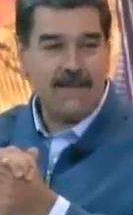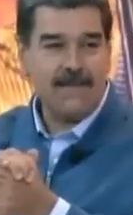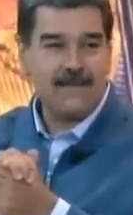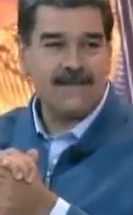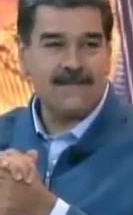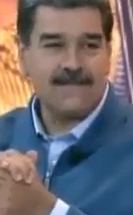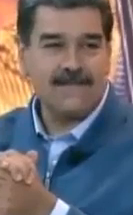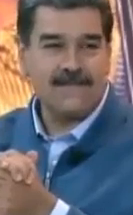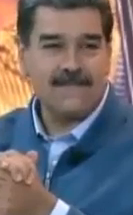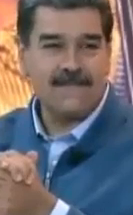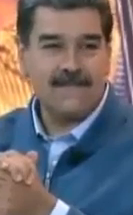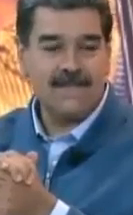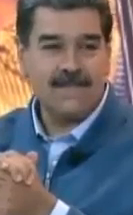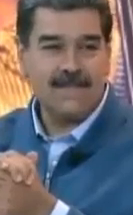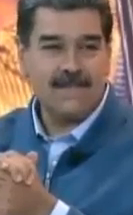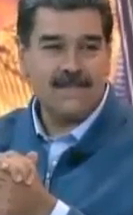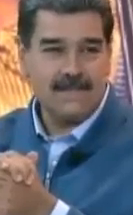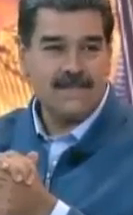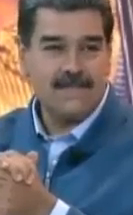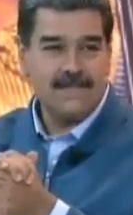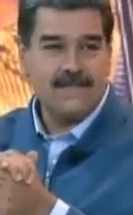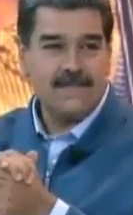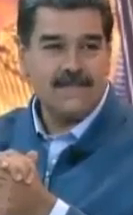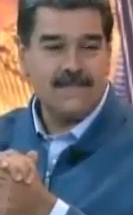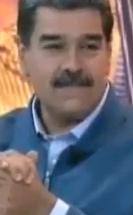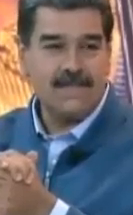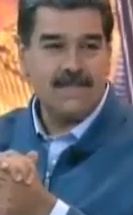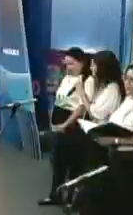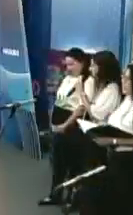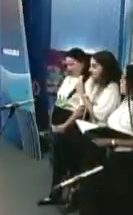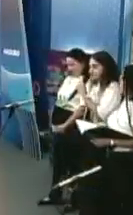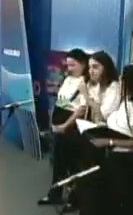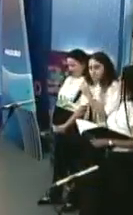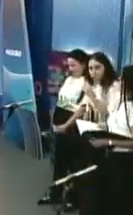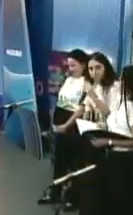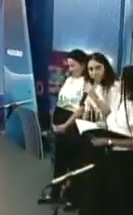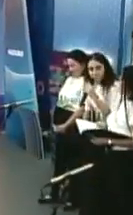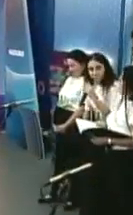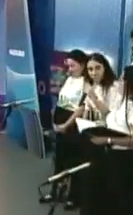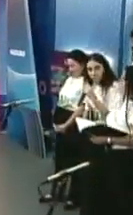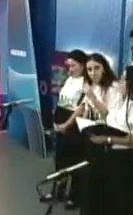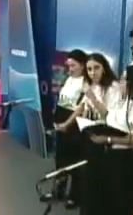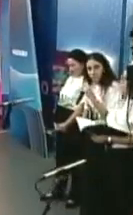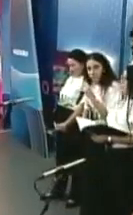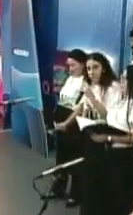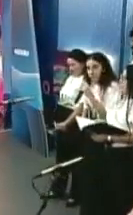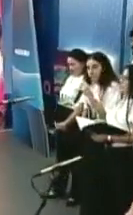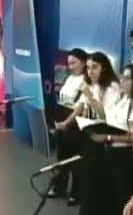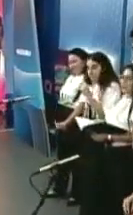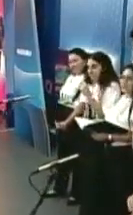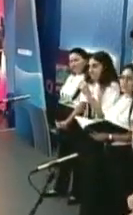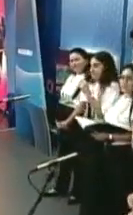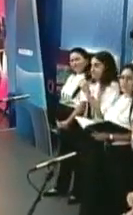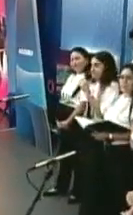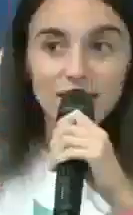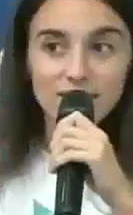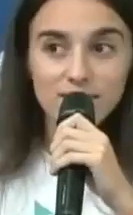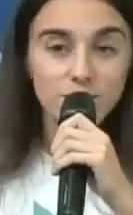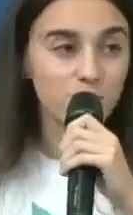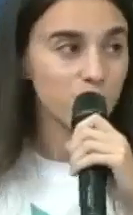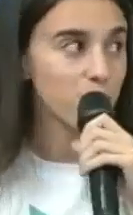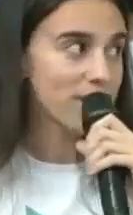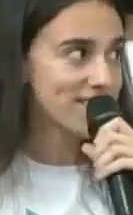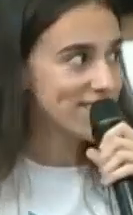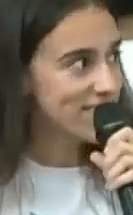Hello. Thank you for inviting us here and make a little performance of what we did the